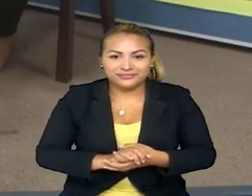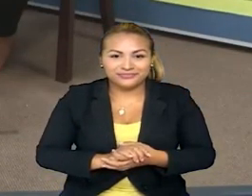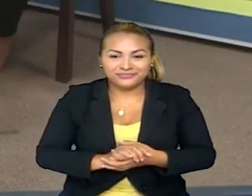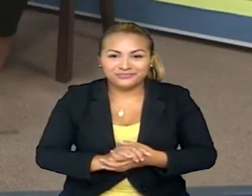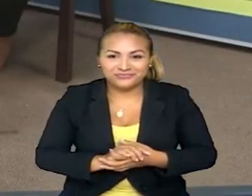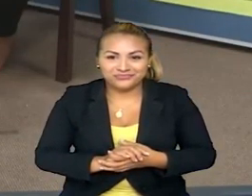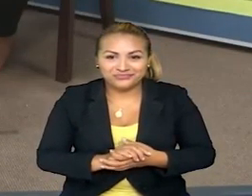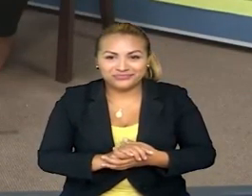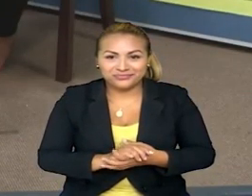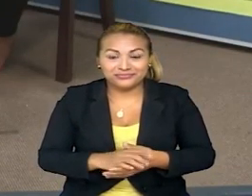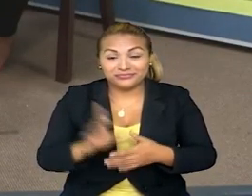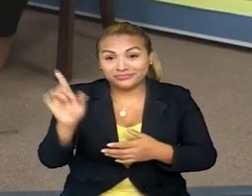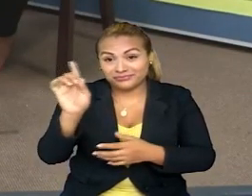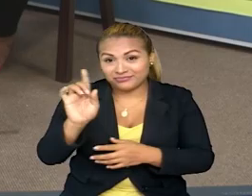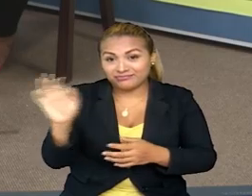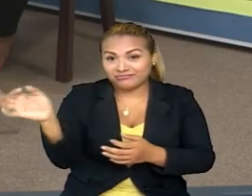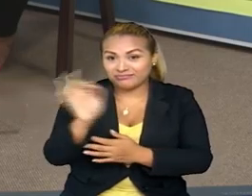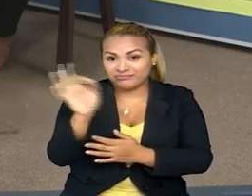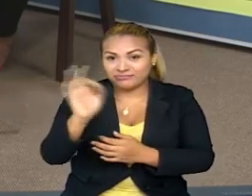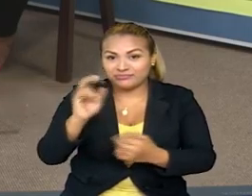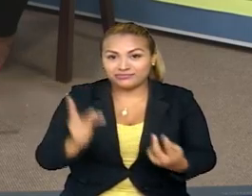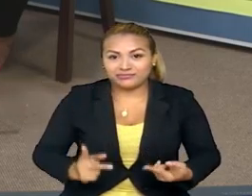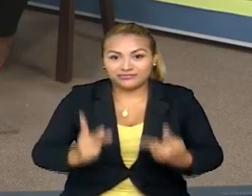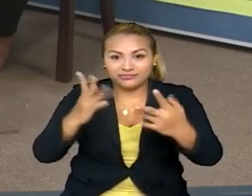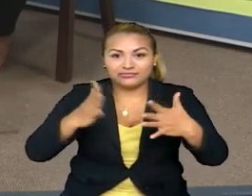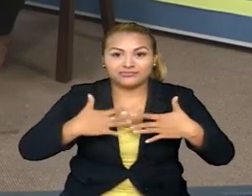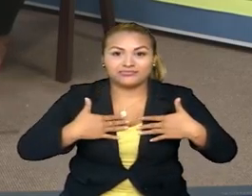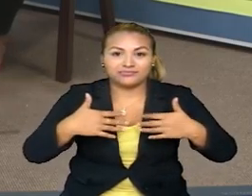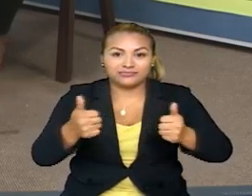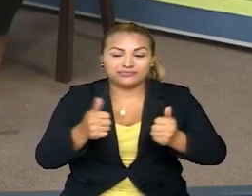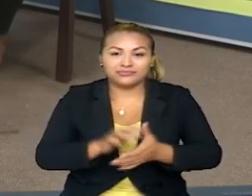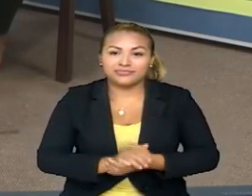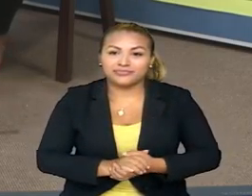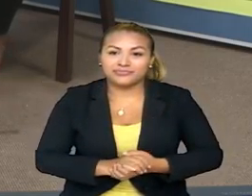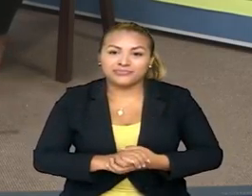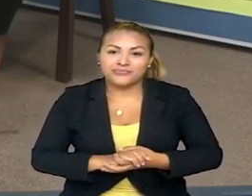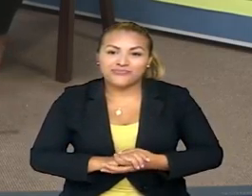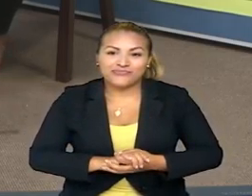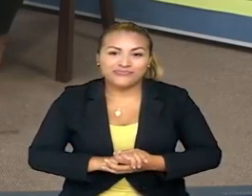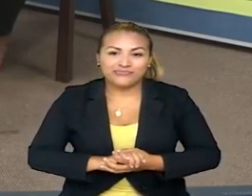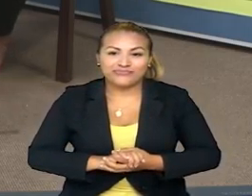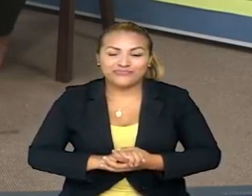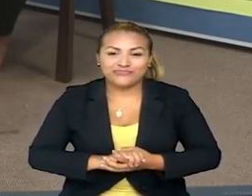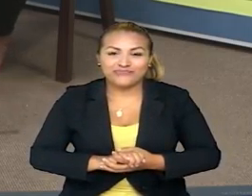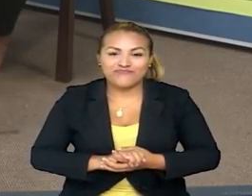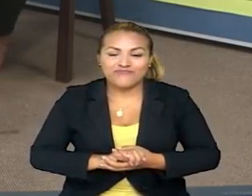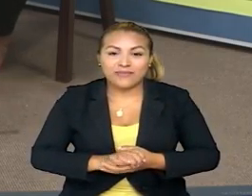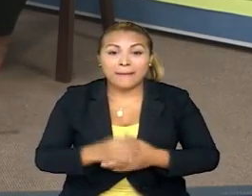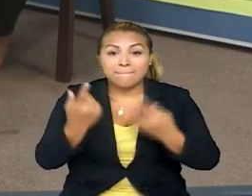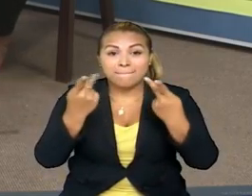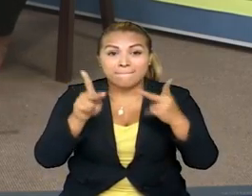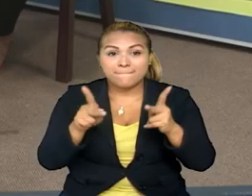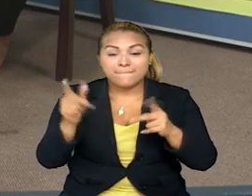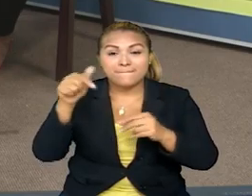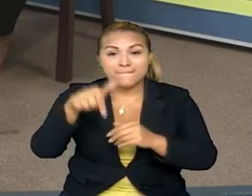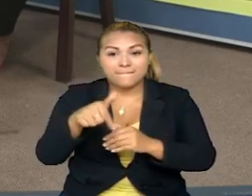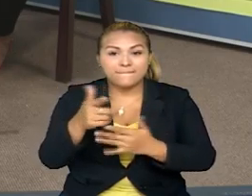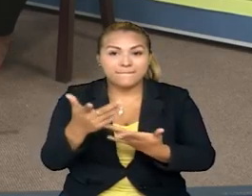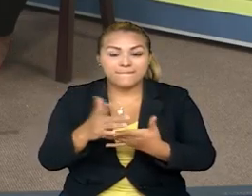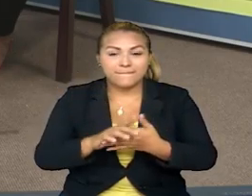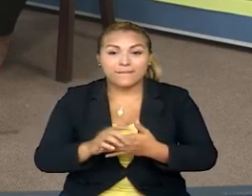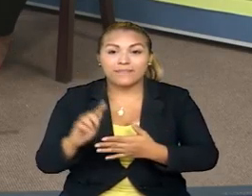es un estilo de vida saludable y entonces voy a analizar y vote sí sí aún en nuestro porque